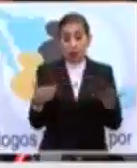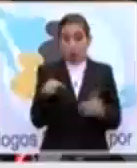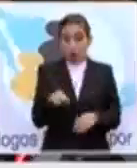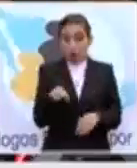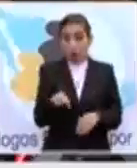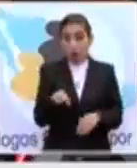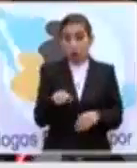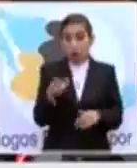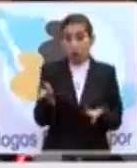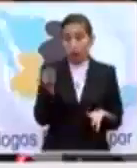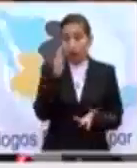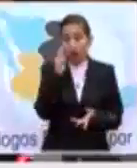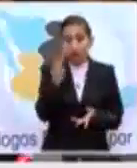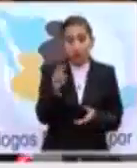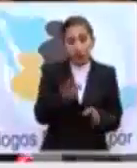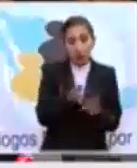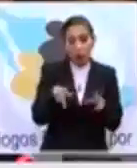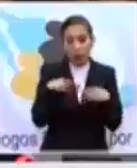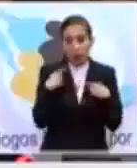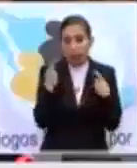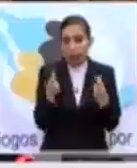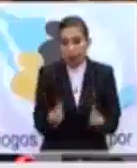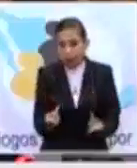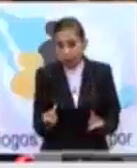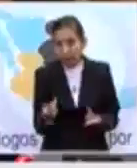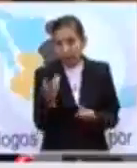es visto como una debilidad